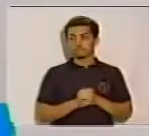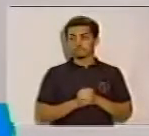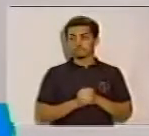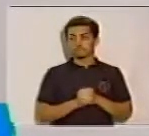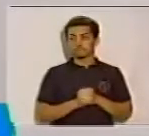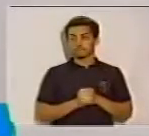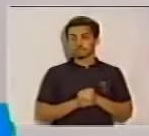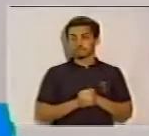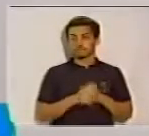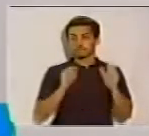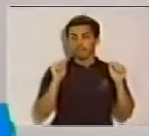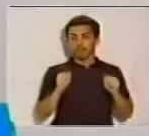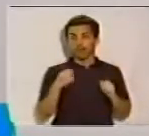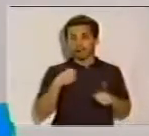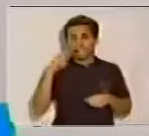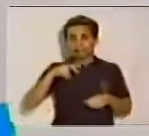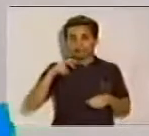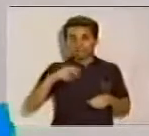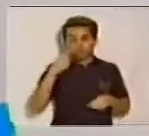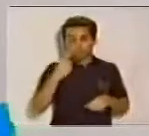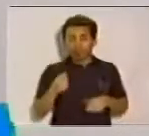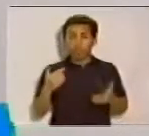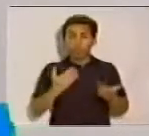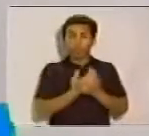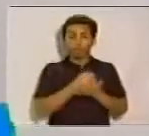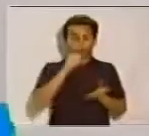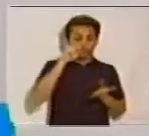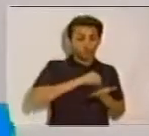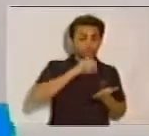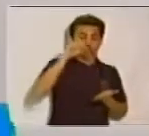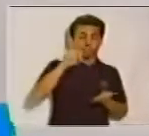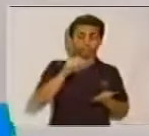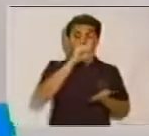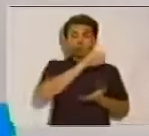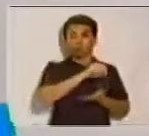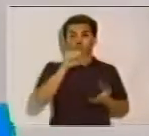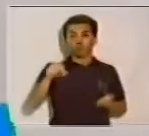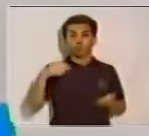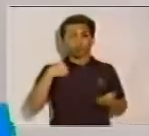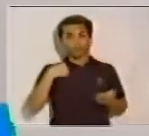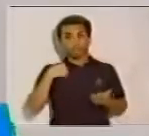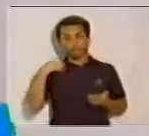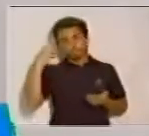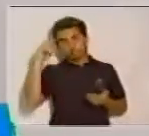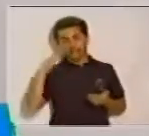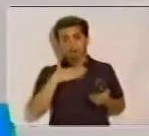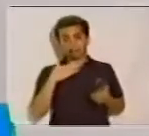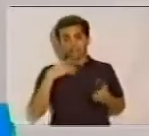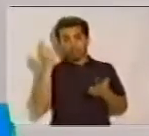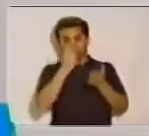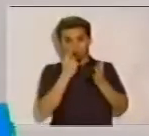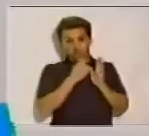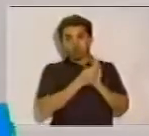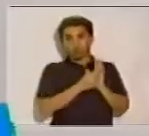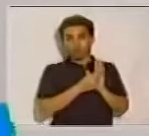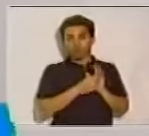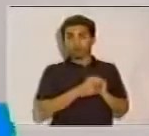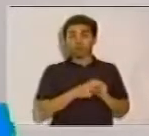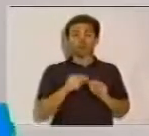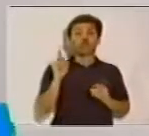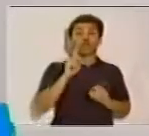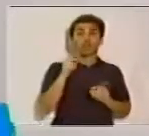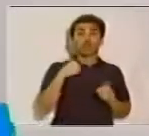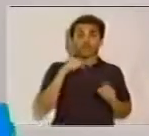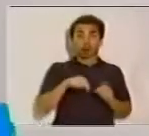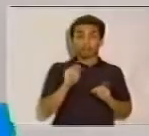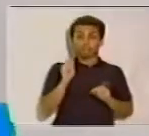Necesito ahora reconocer los puntos que me van a servir para mi figura. Miren cuáles son. Donde hicimos